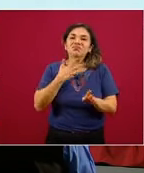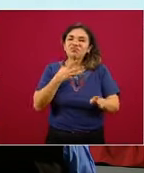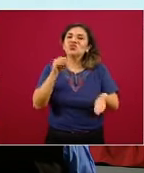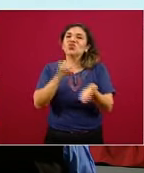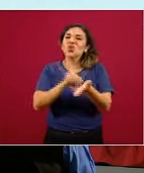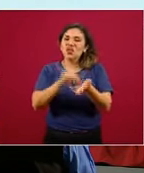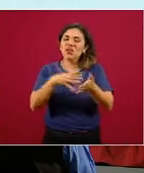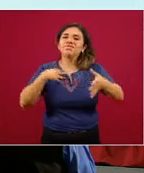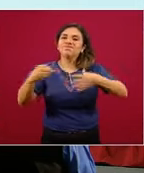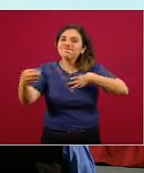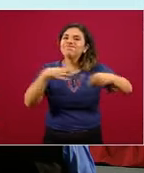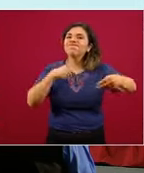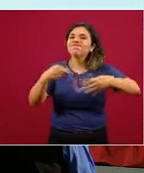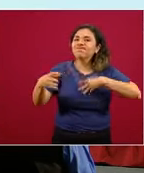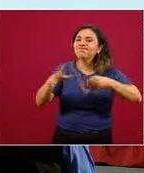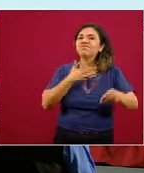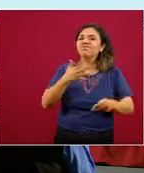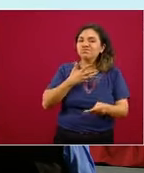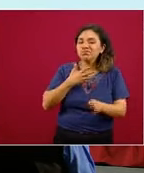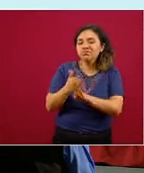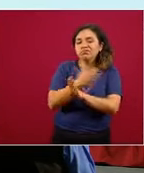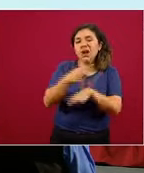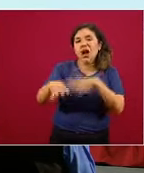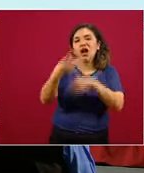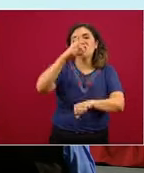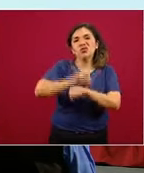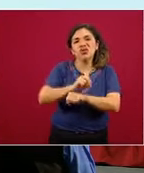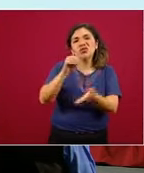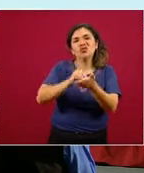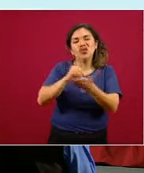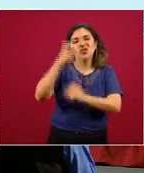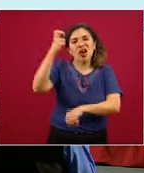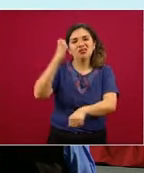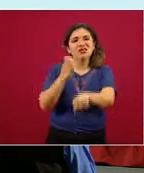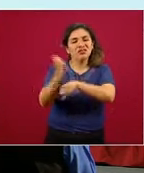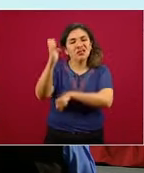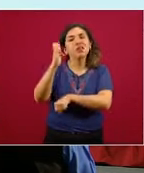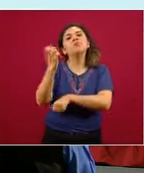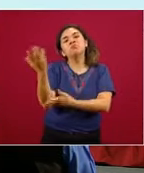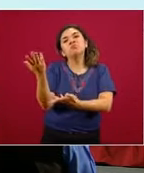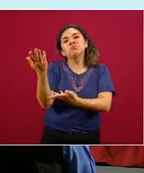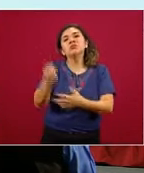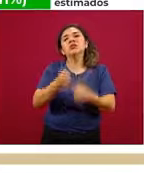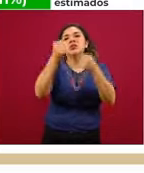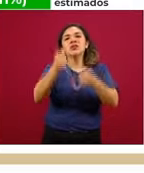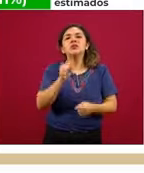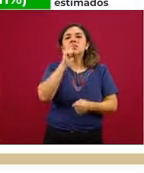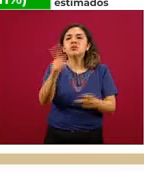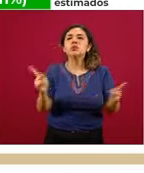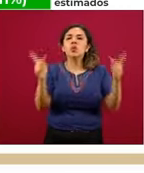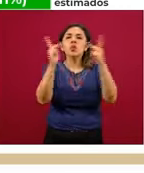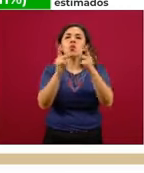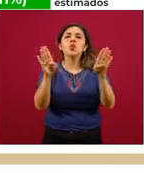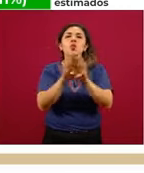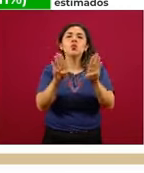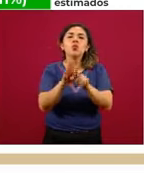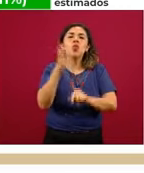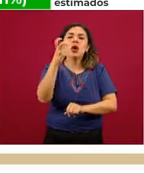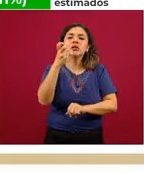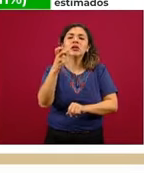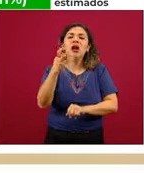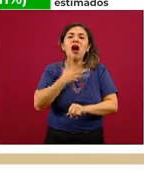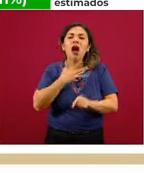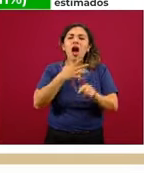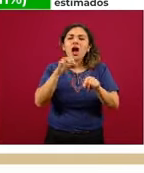que todavía se mantiene en los últimos 14 días en la entidad y que de hecho de seguro corresponde a esta